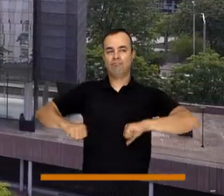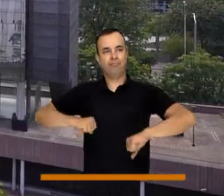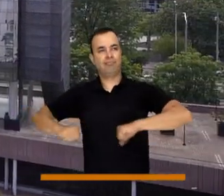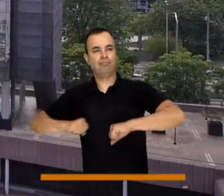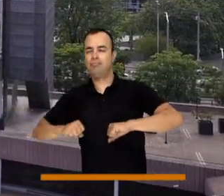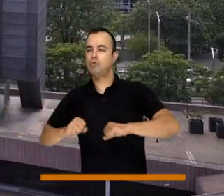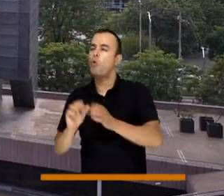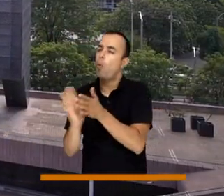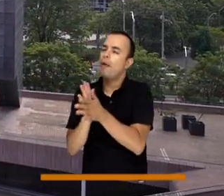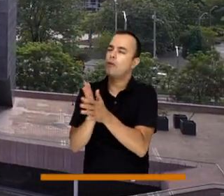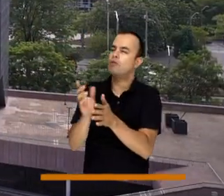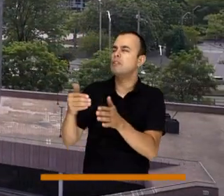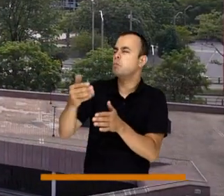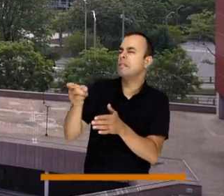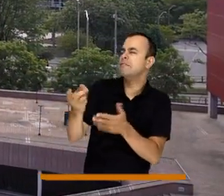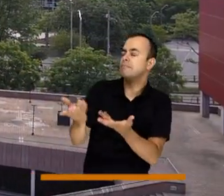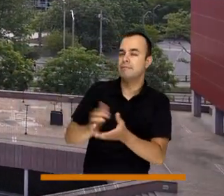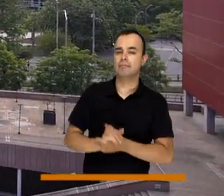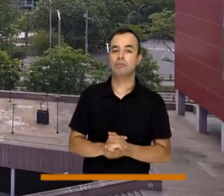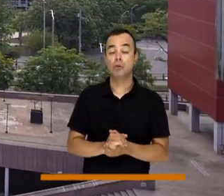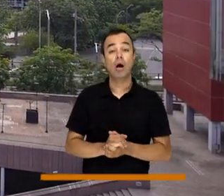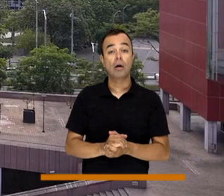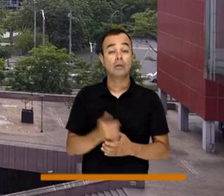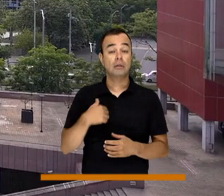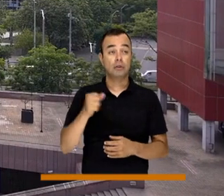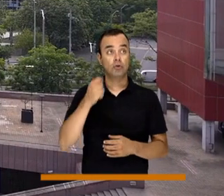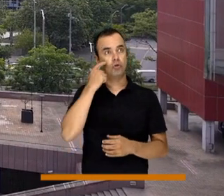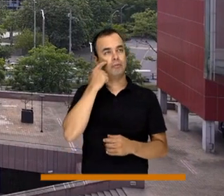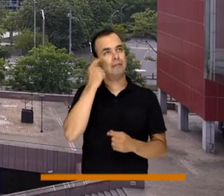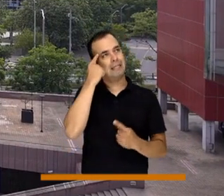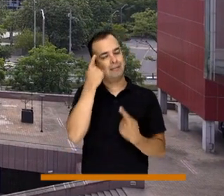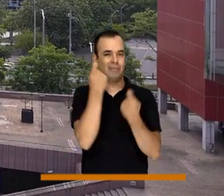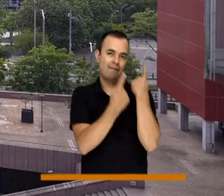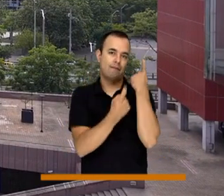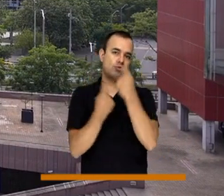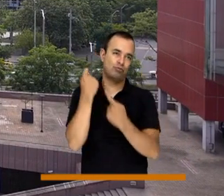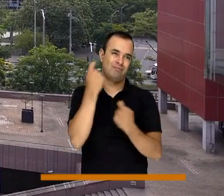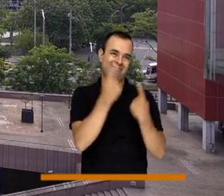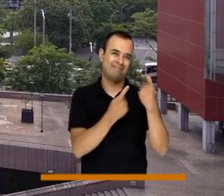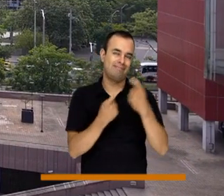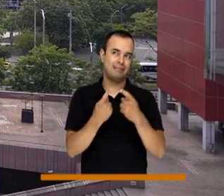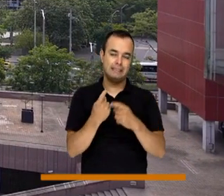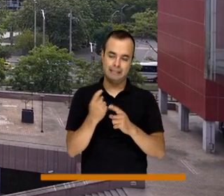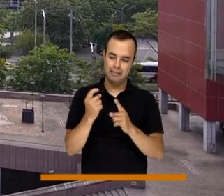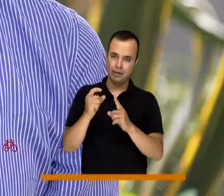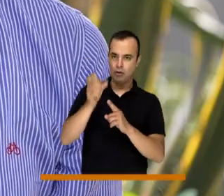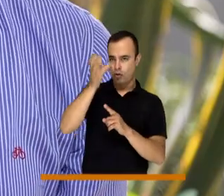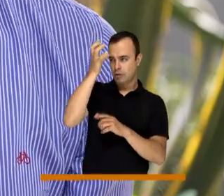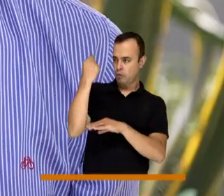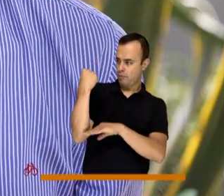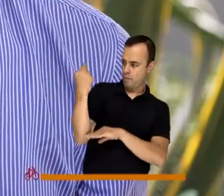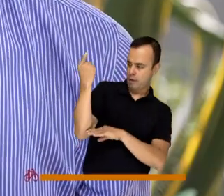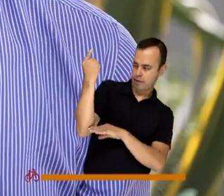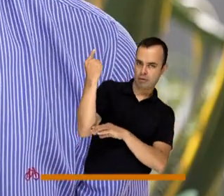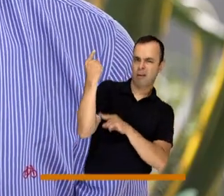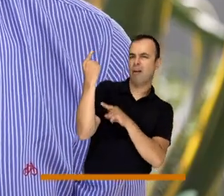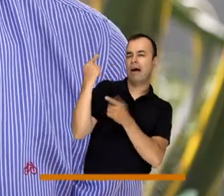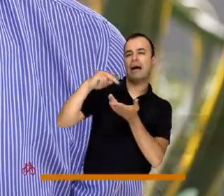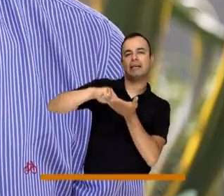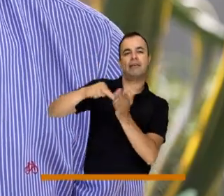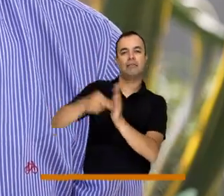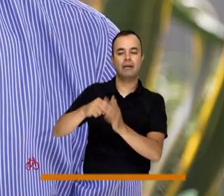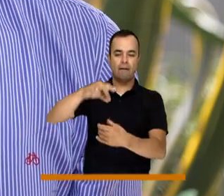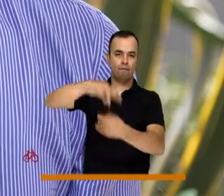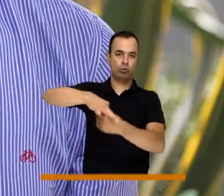tiene múltiples formas de hacerse, pues hablemos del futuro. Pues sí, hay muchas cosas, Caterina, yo hago más una reflexión filosófica sobre qué significa